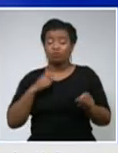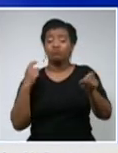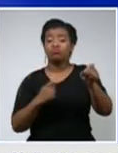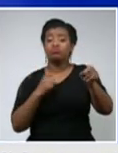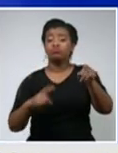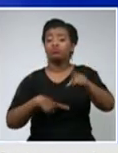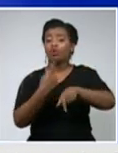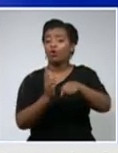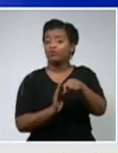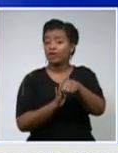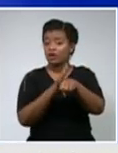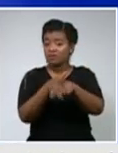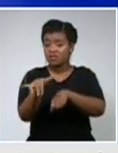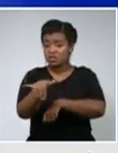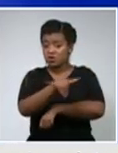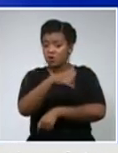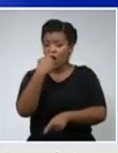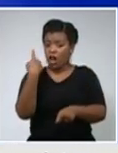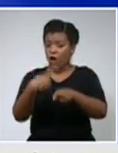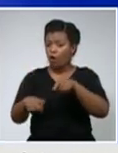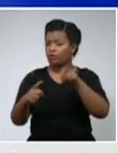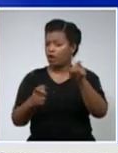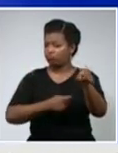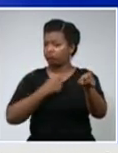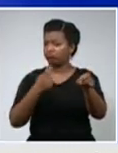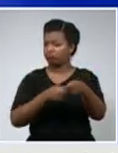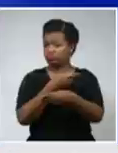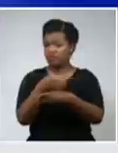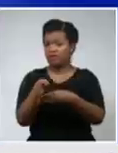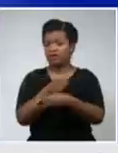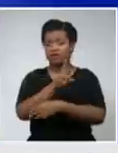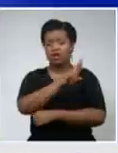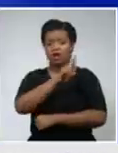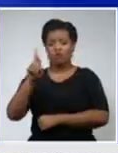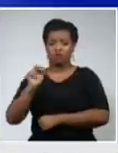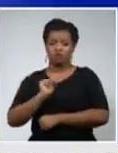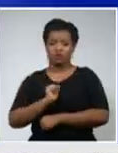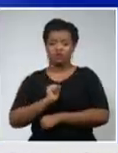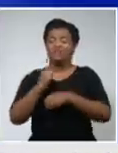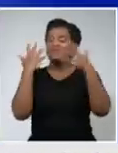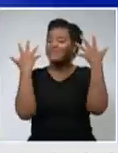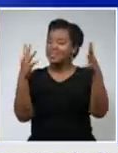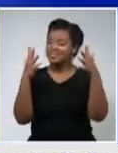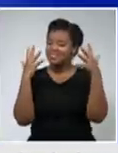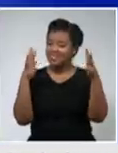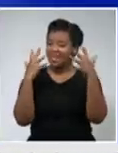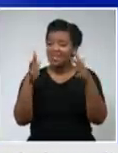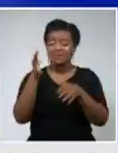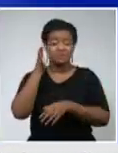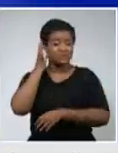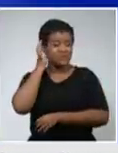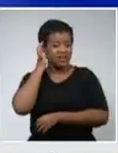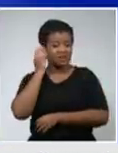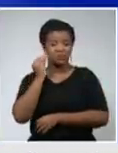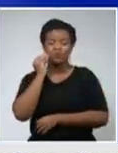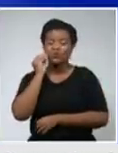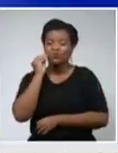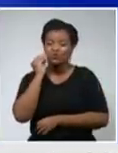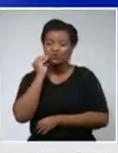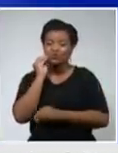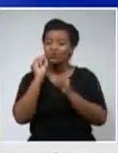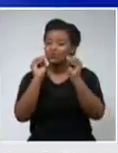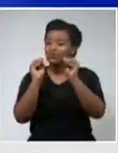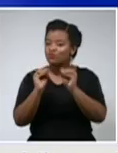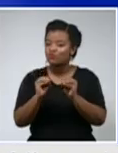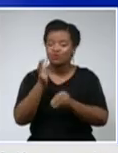pandemia, igual que en otros combates que ha tenido la revolución. Para todas ellas nuestra felicitación, un beso muy grande y que tengan un